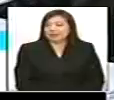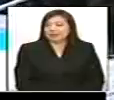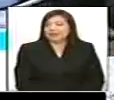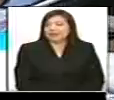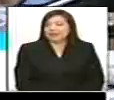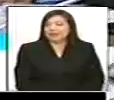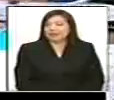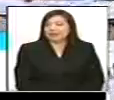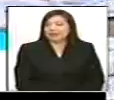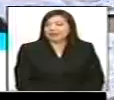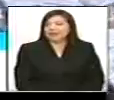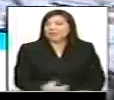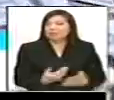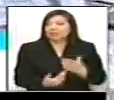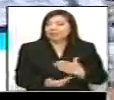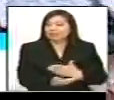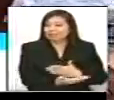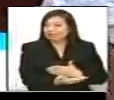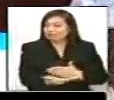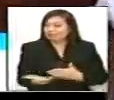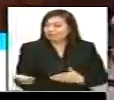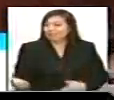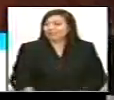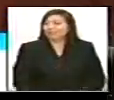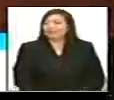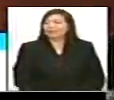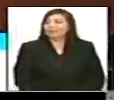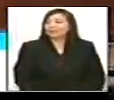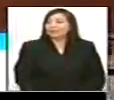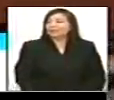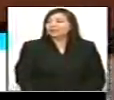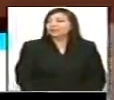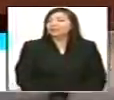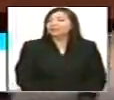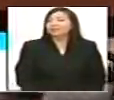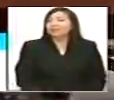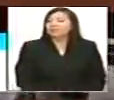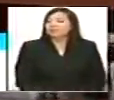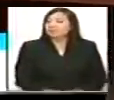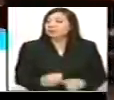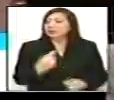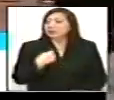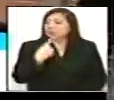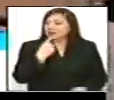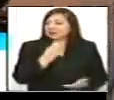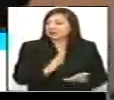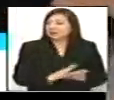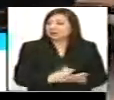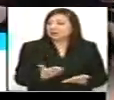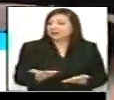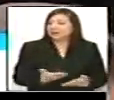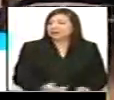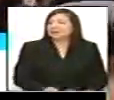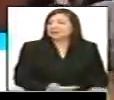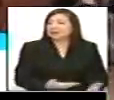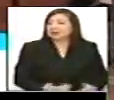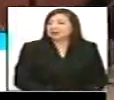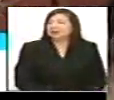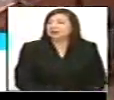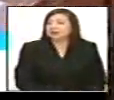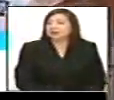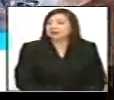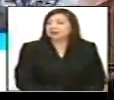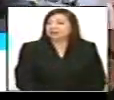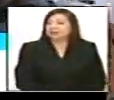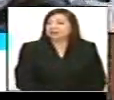Señora congresista, muy buenos días. Muy buenos días, señores participantes en esta reunión. En principio, para expresar mi agradecimiento por la invitación,